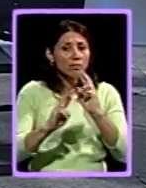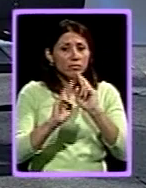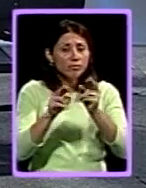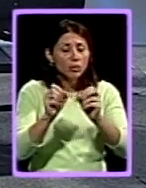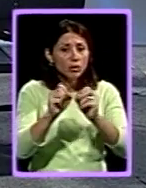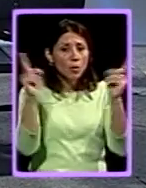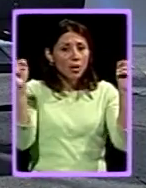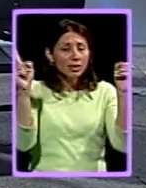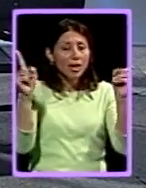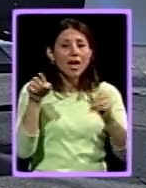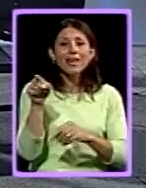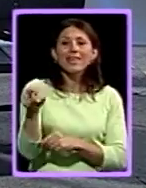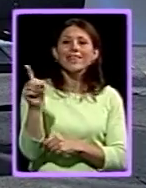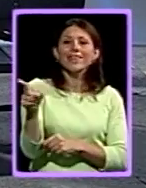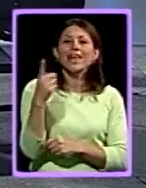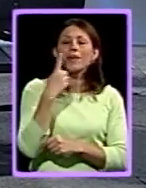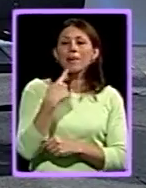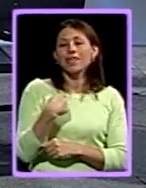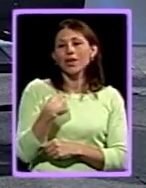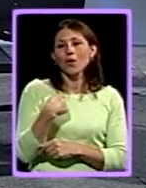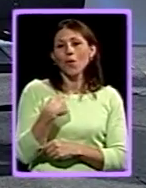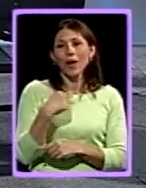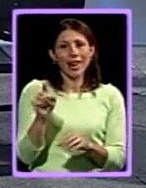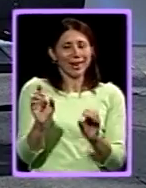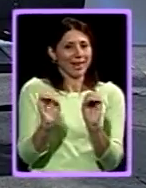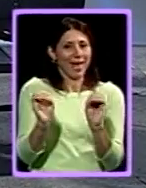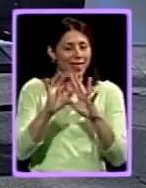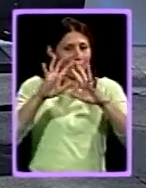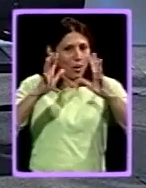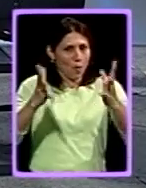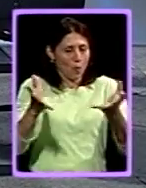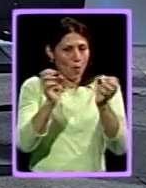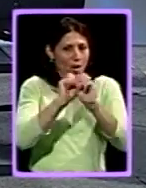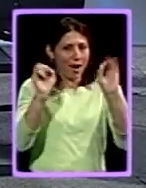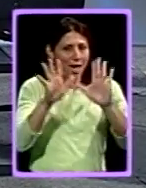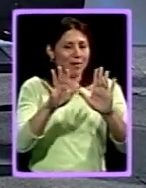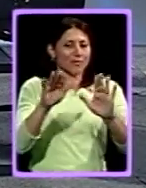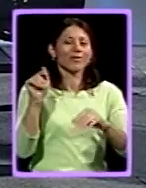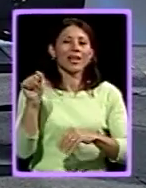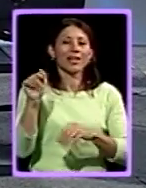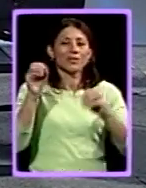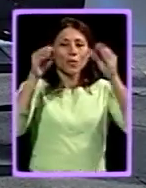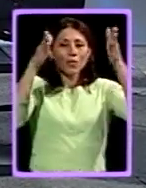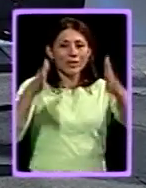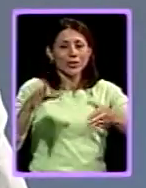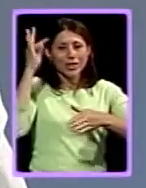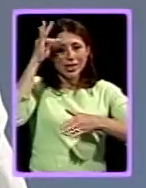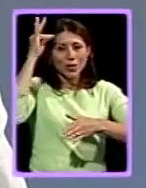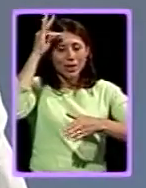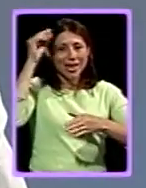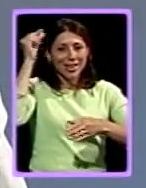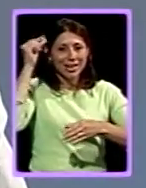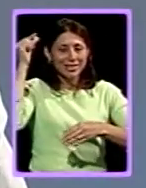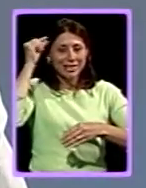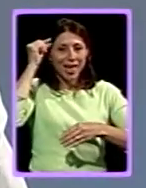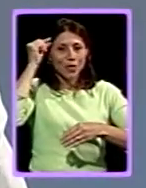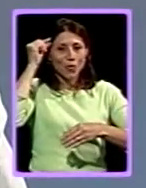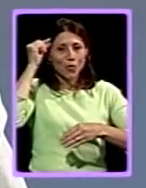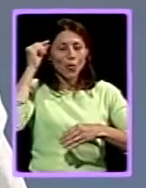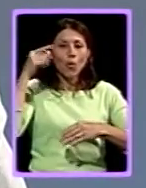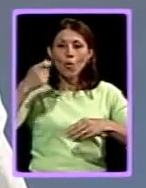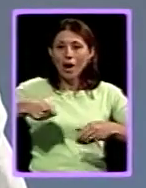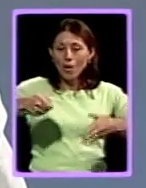dijo, y él no tenía bola de cristal, él es un profesor de teoría del Estado, un abogado notable. Él lo que dijo